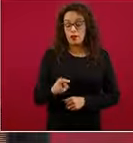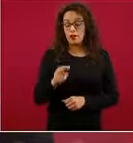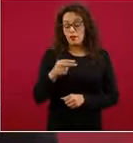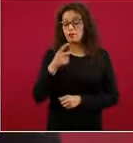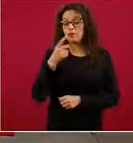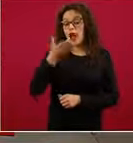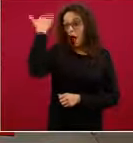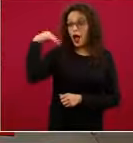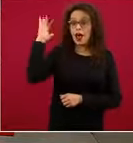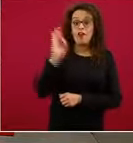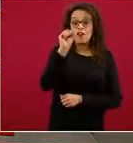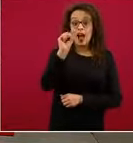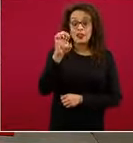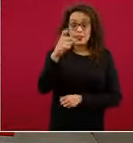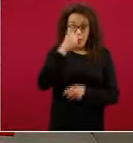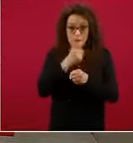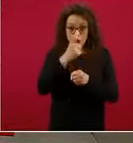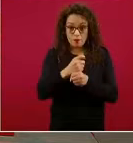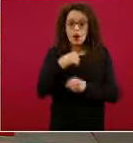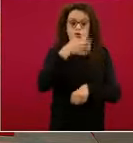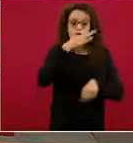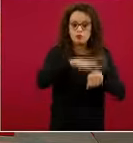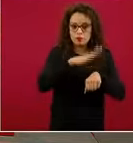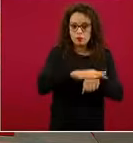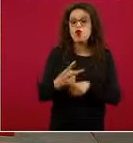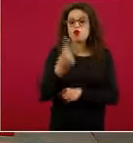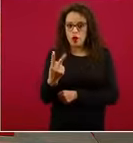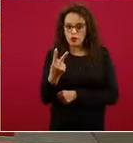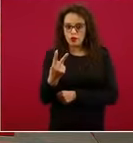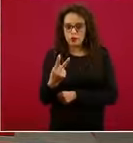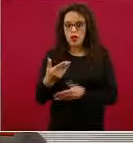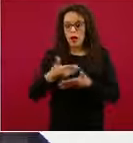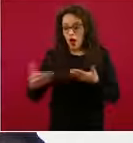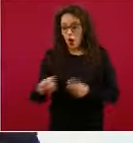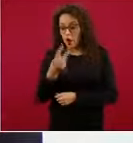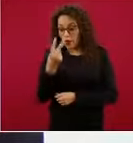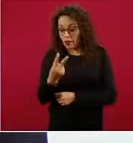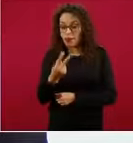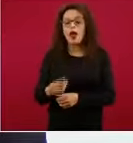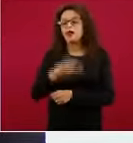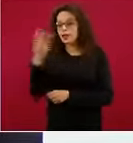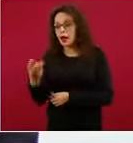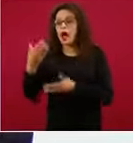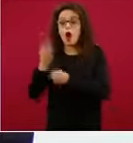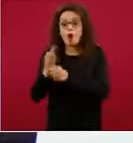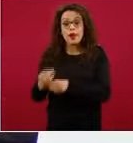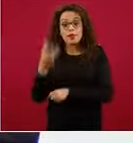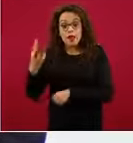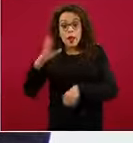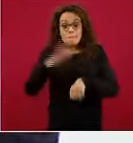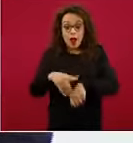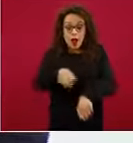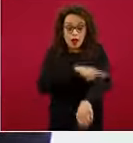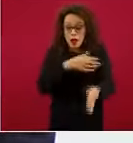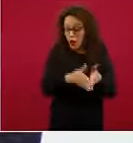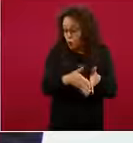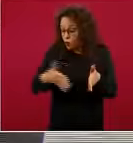1, anunciamos la fase 2. Cuando tuvimos la 2, anunciamos la 3. Ahora que estamos en la 3, el periodo más largo, estamos empezando